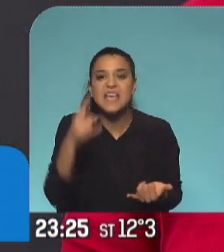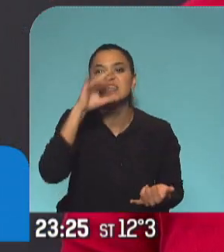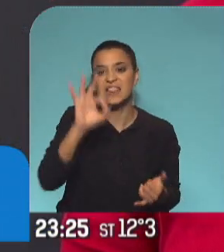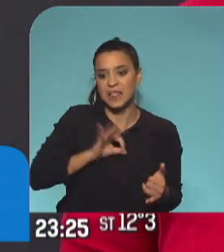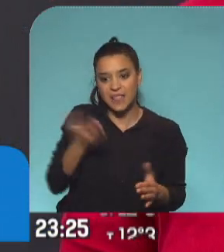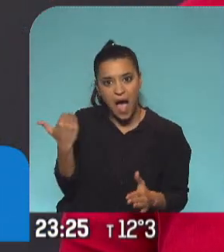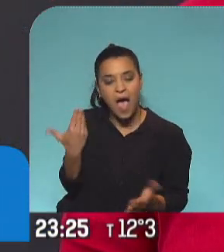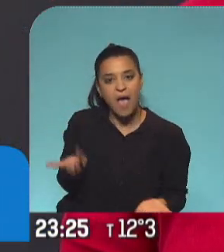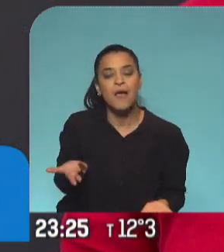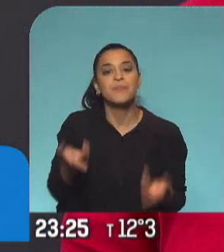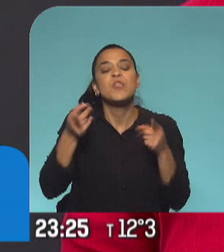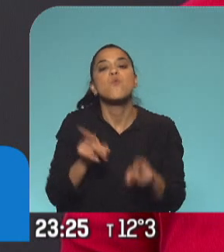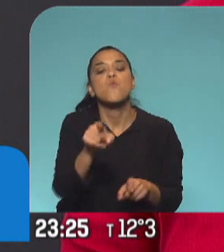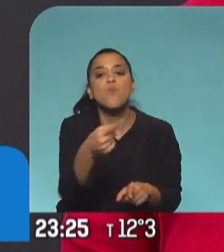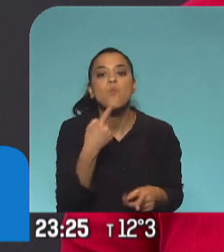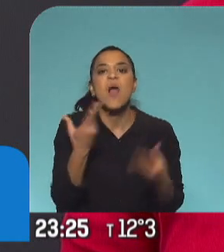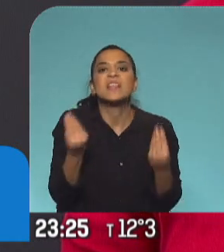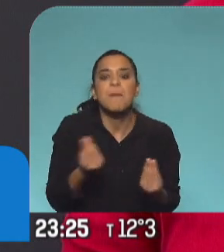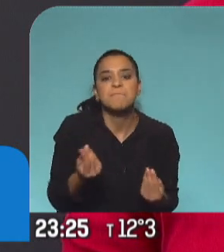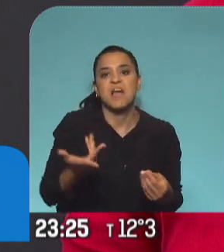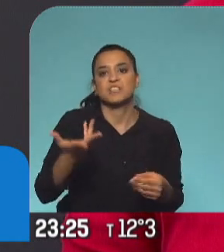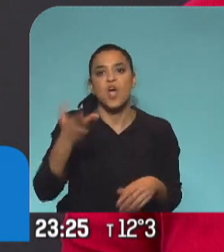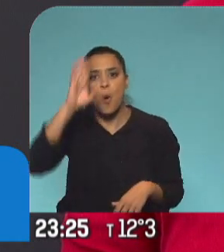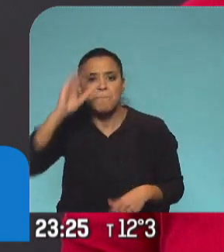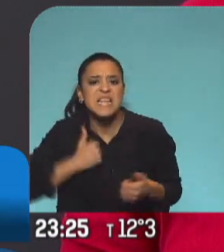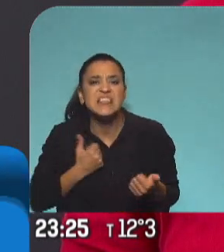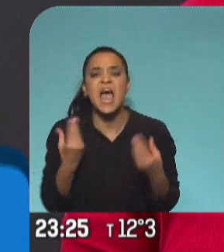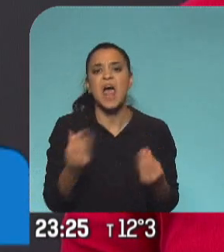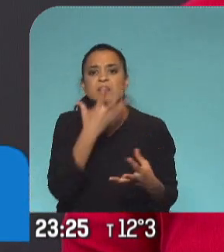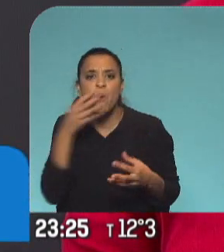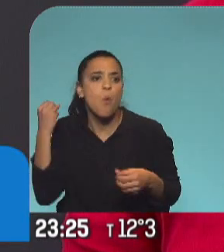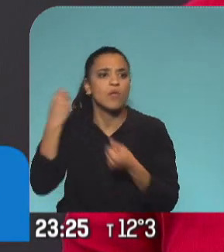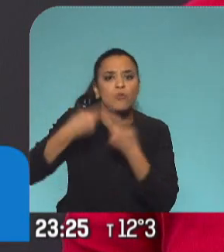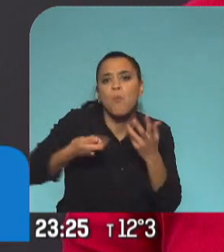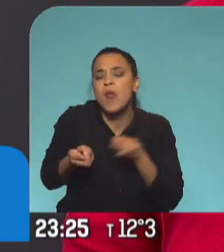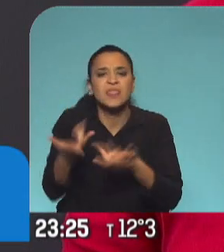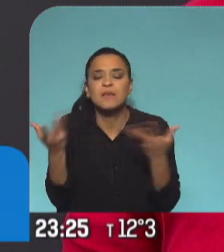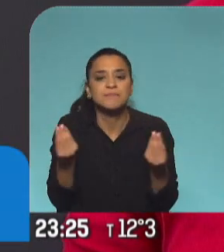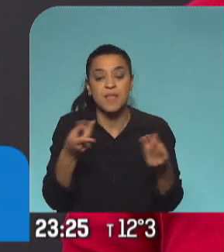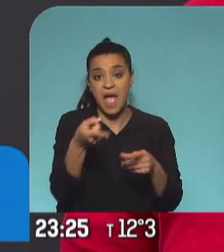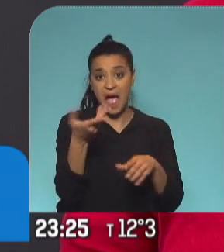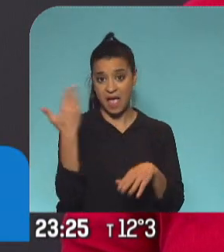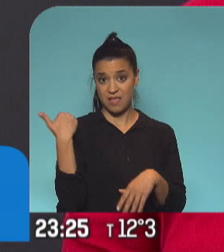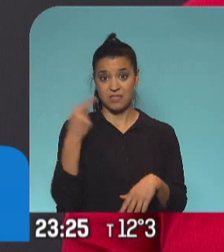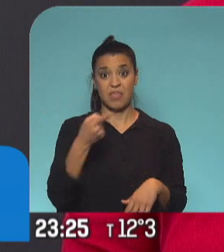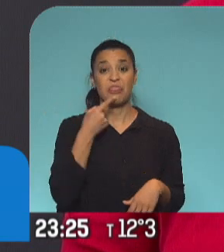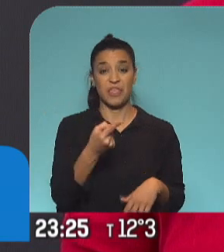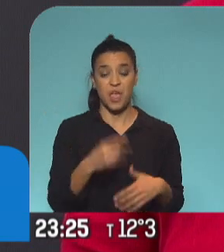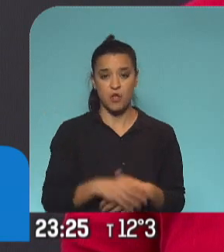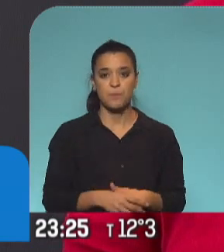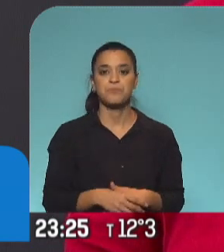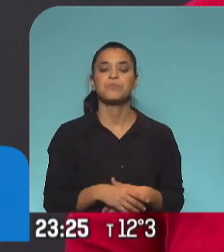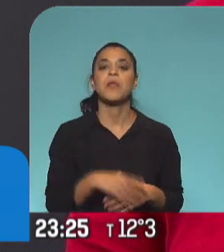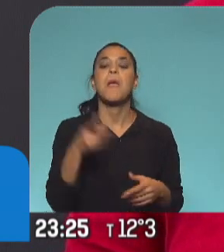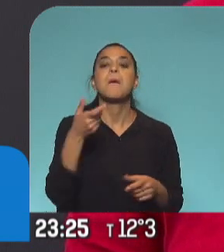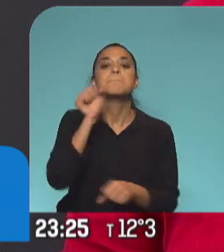con los genocidas, qué pasa con los militares. Una cosa que comentaban al final de las